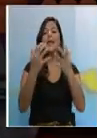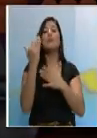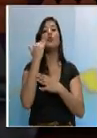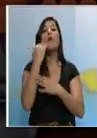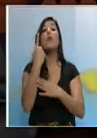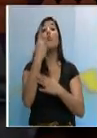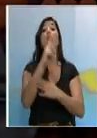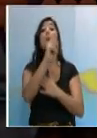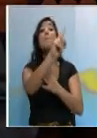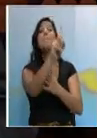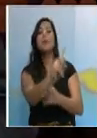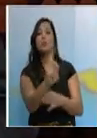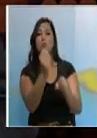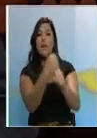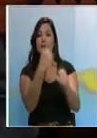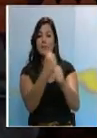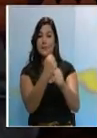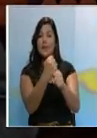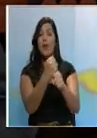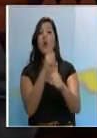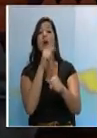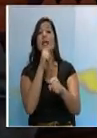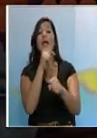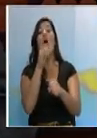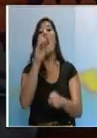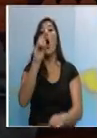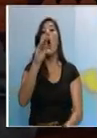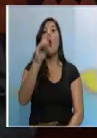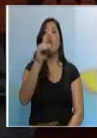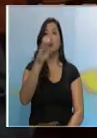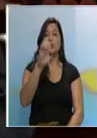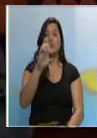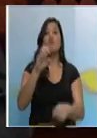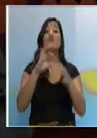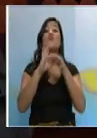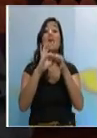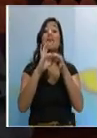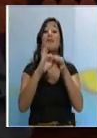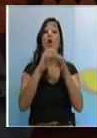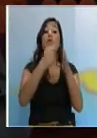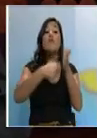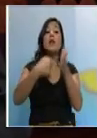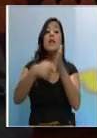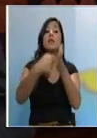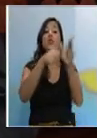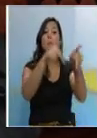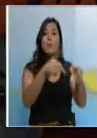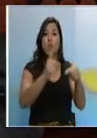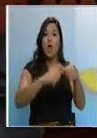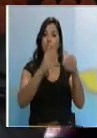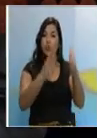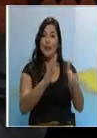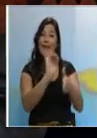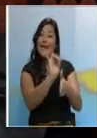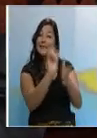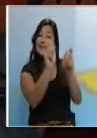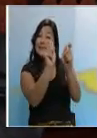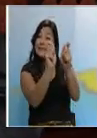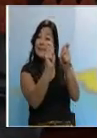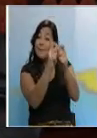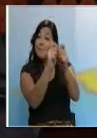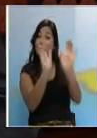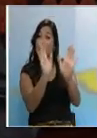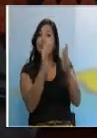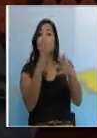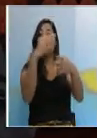hizo por parte de este foro directamente a OCDE sobre el registro de accionistas, un punto que está incluido